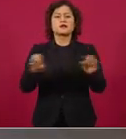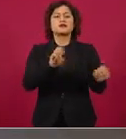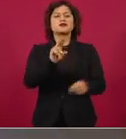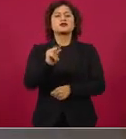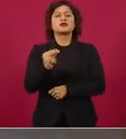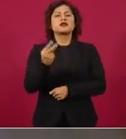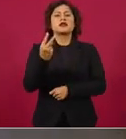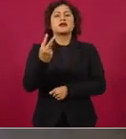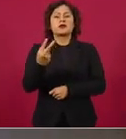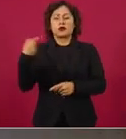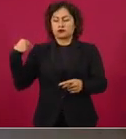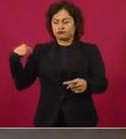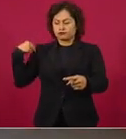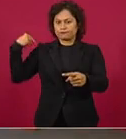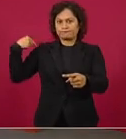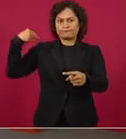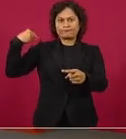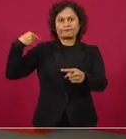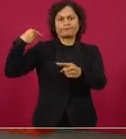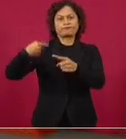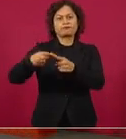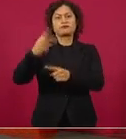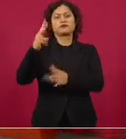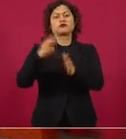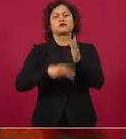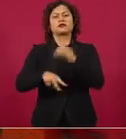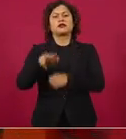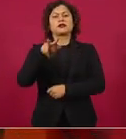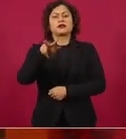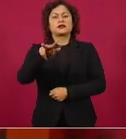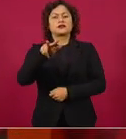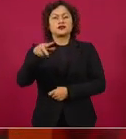hasta el 2018.